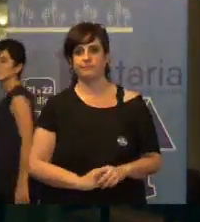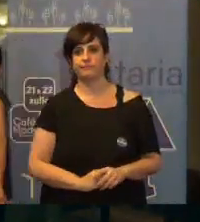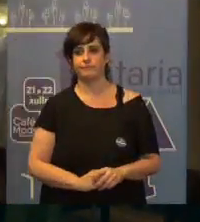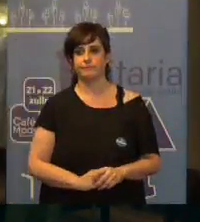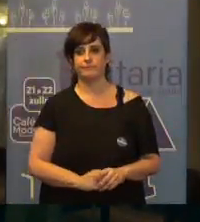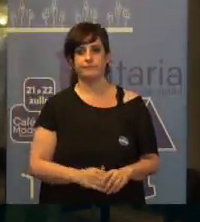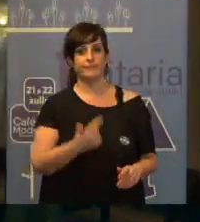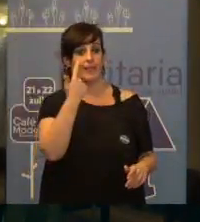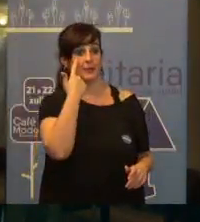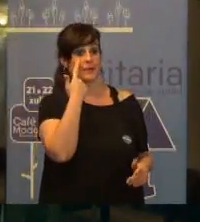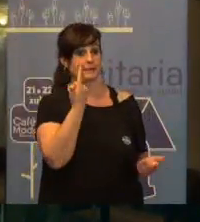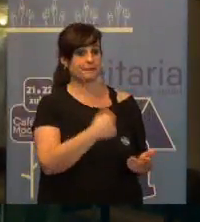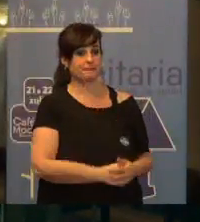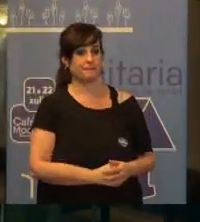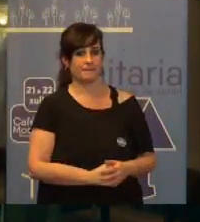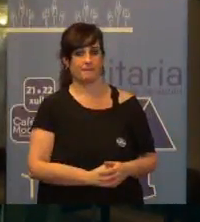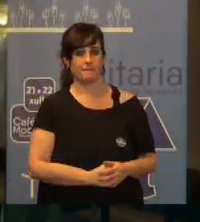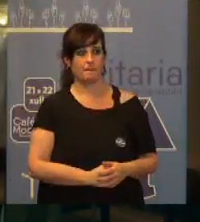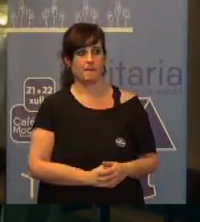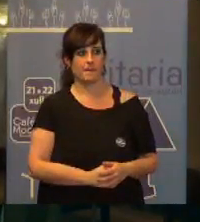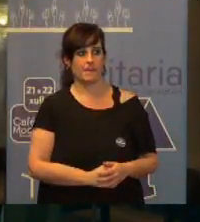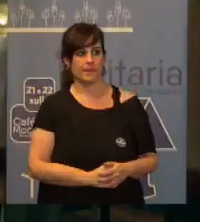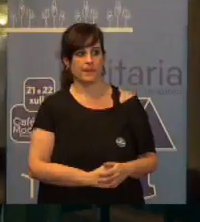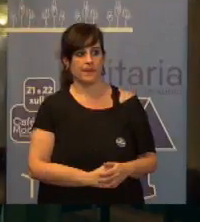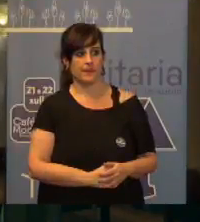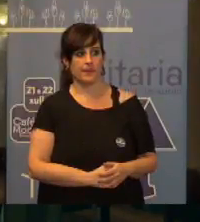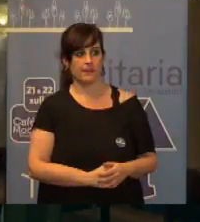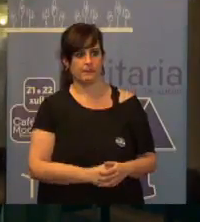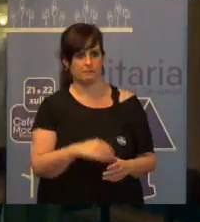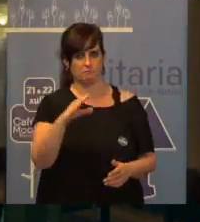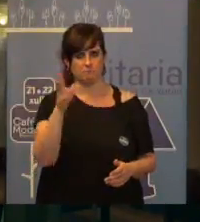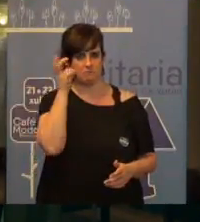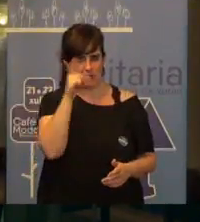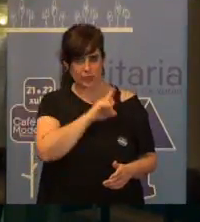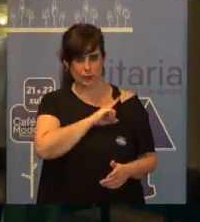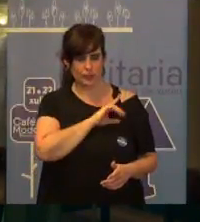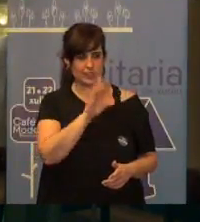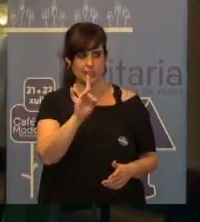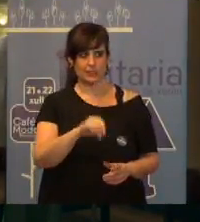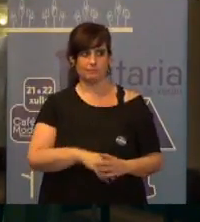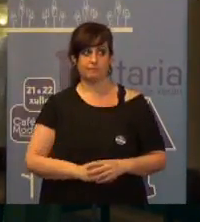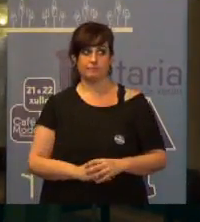Pois a ver se podes abrir o minuto, pero se escoita? Está funcionando?